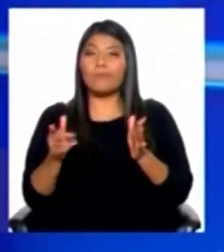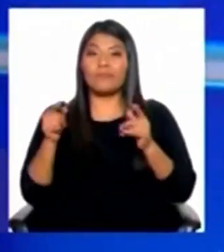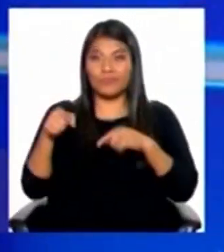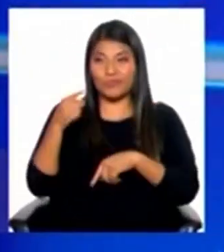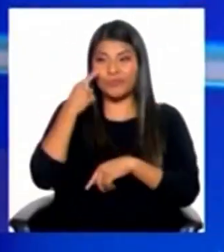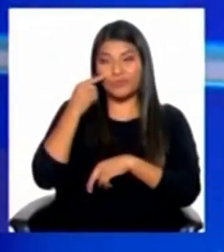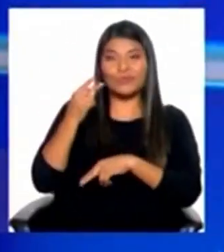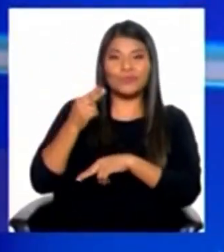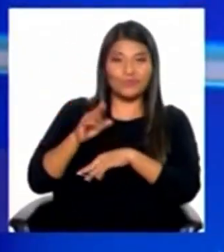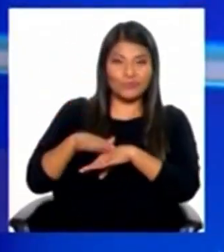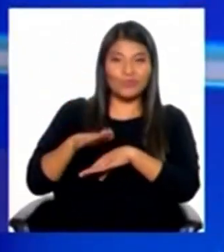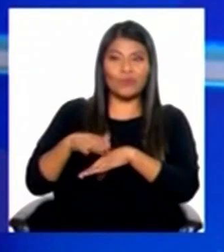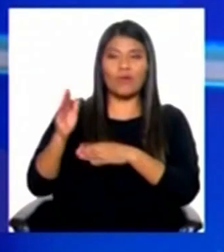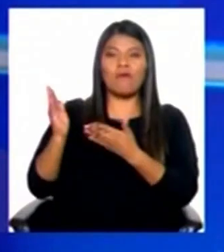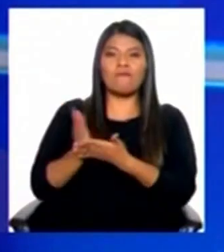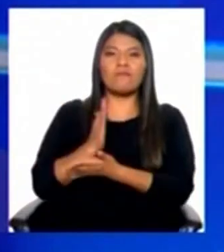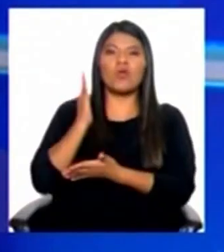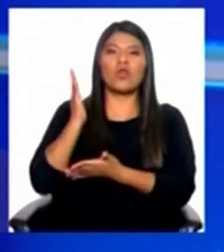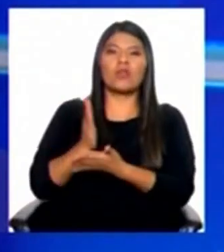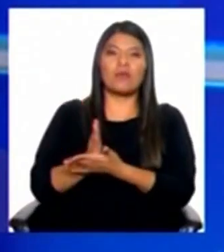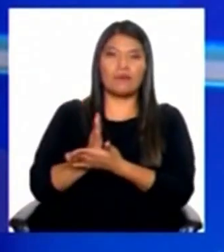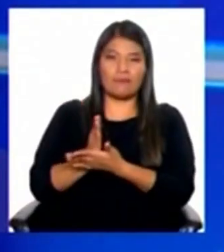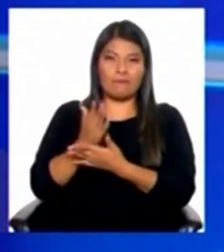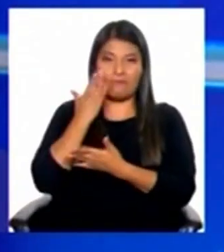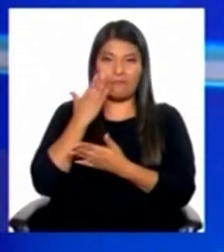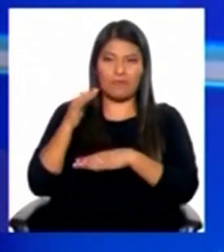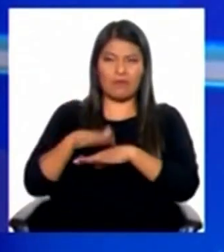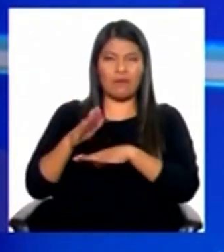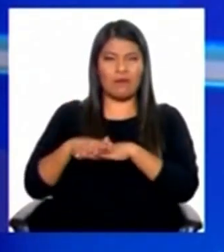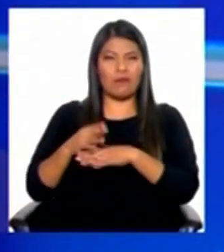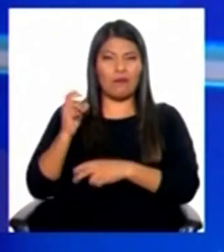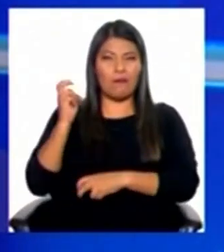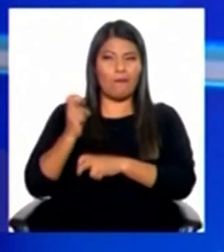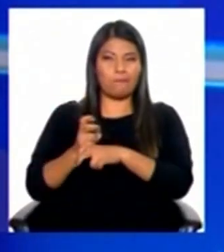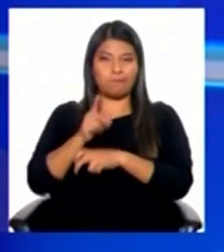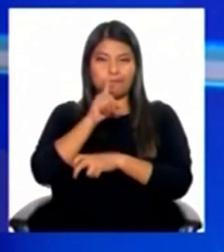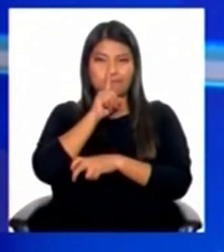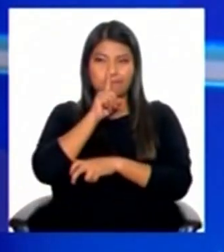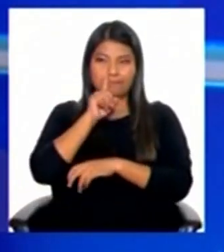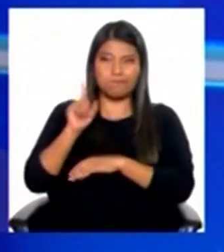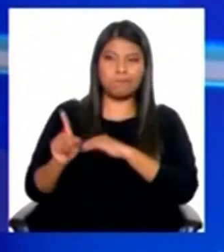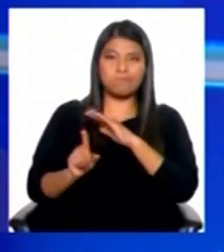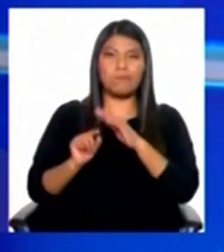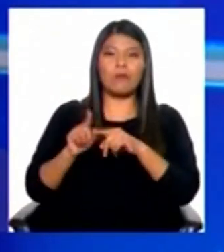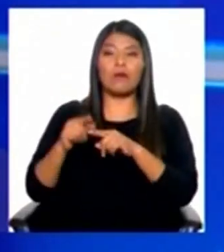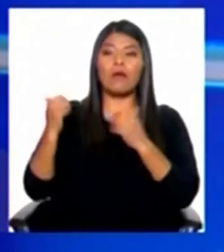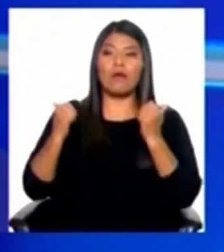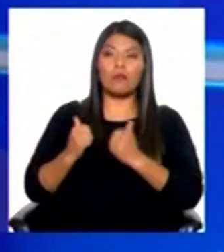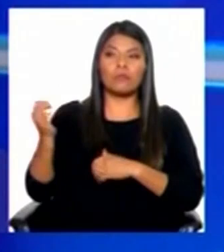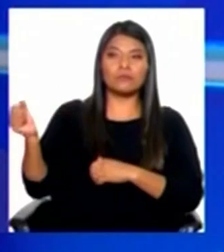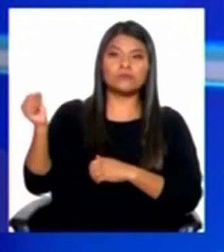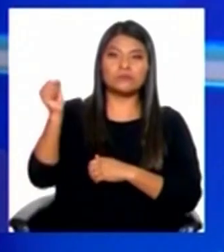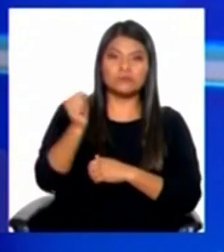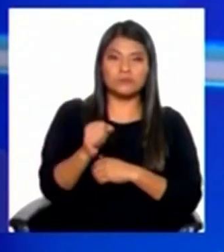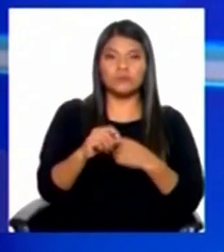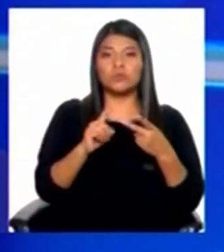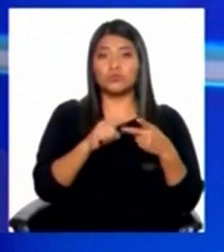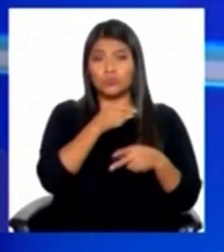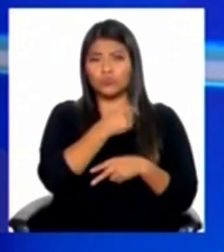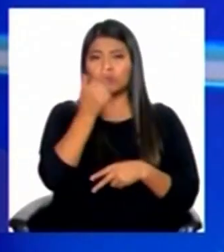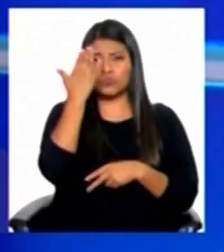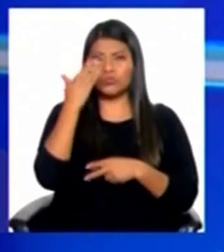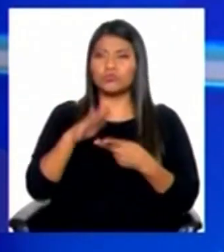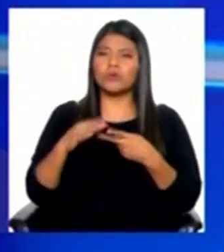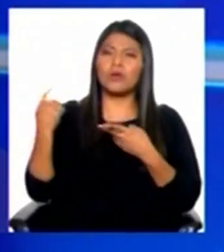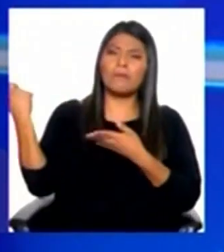conoce como el supuesto fraude, ¿no? Porque ellos trataban de alegar con diferentes recursos, no solamente abogados, también los pagos que se tenían